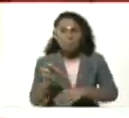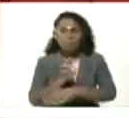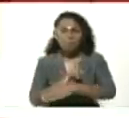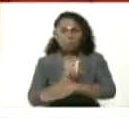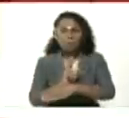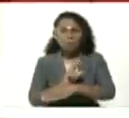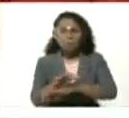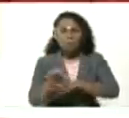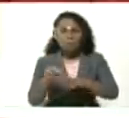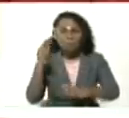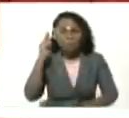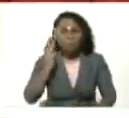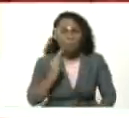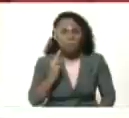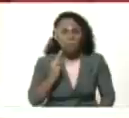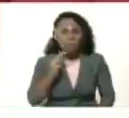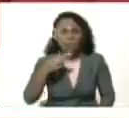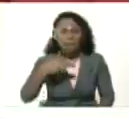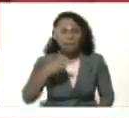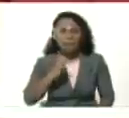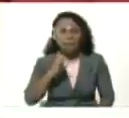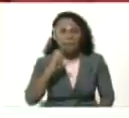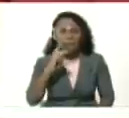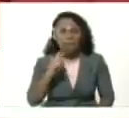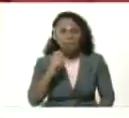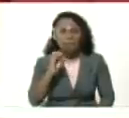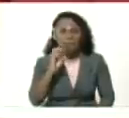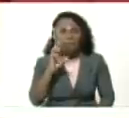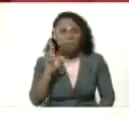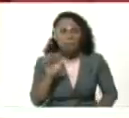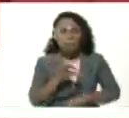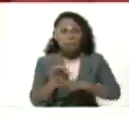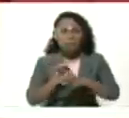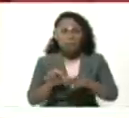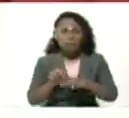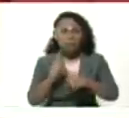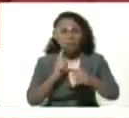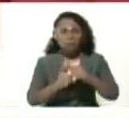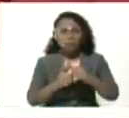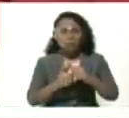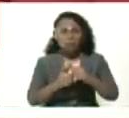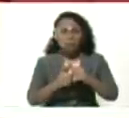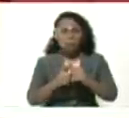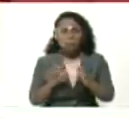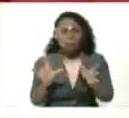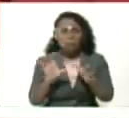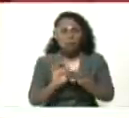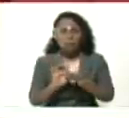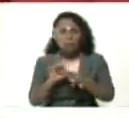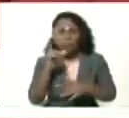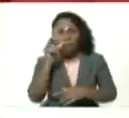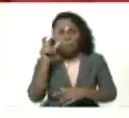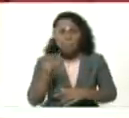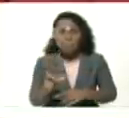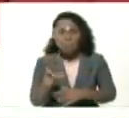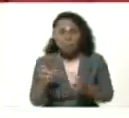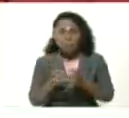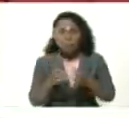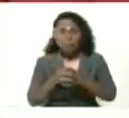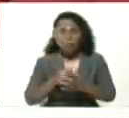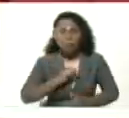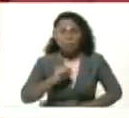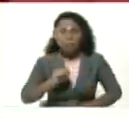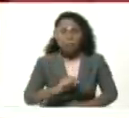municipio Bolívar, Héctor Frontado, municipio Cruz Salmerón Acosta para la Alianza, Daniel Ruiz del partido